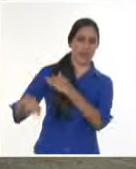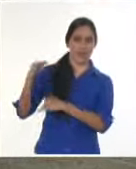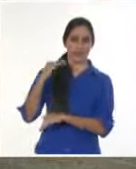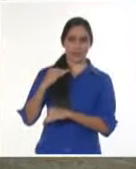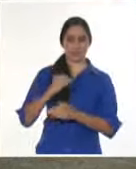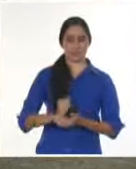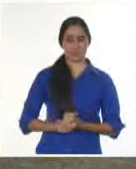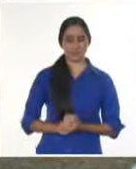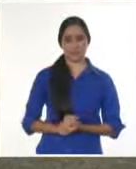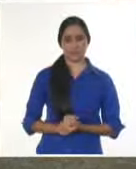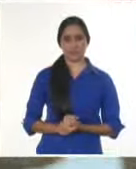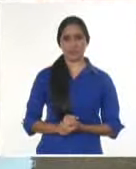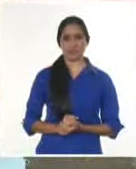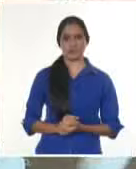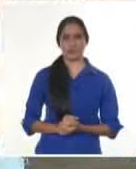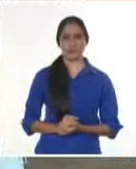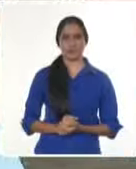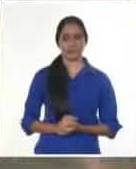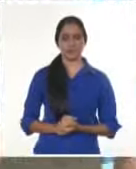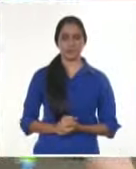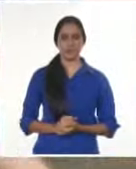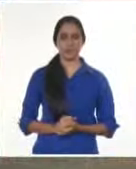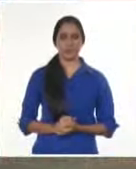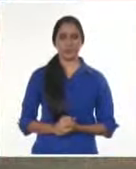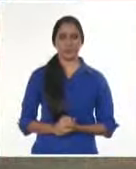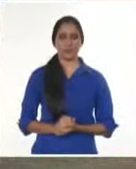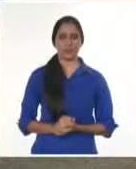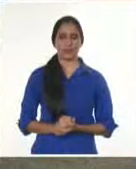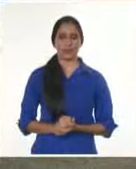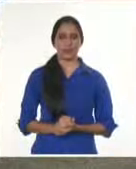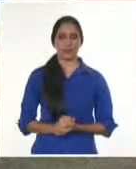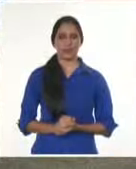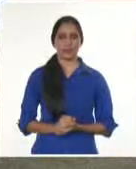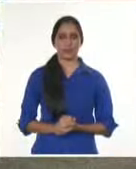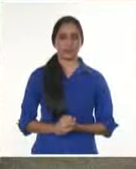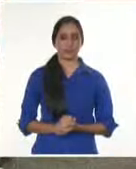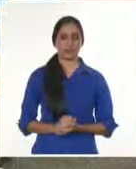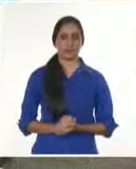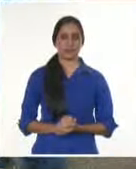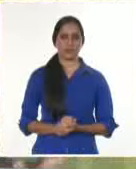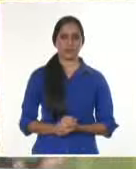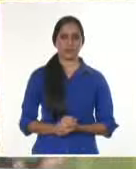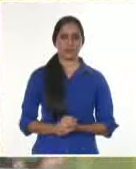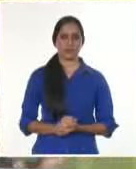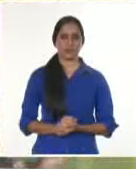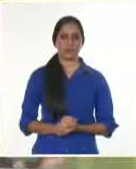Desde Las Tunas, Yeleni Fernández García, Canal Cubano de Noticias.